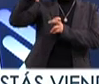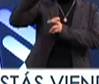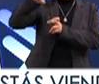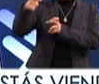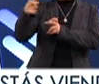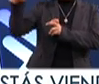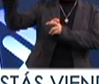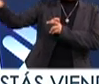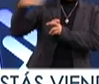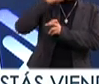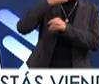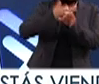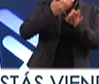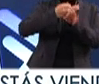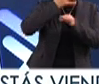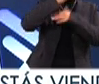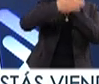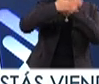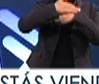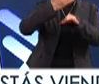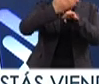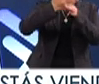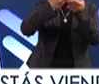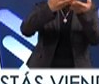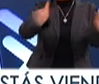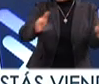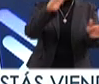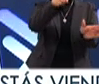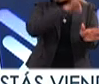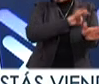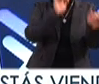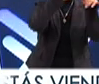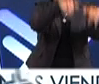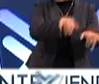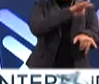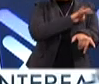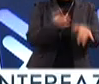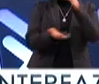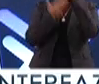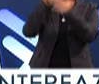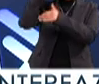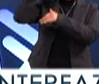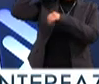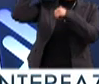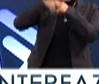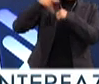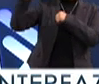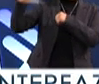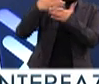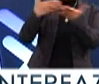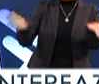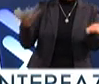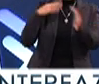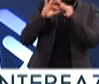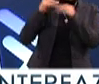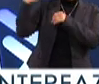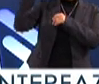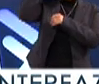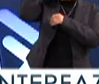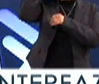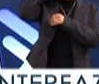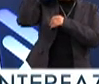cierto está la convocatoria abierta en estos momentos pudo terminar sus estudios allá en Europa y bueno nos va a contar su